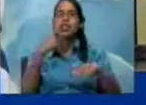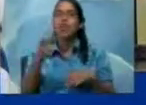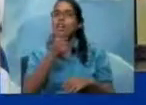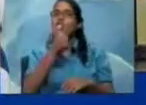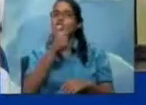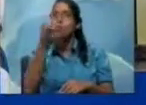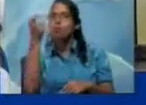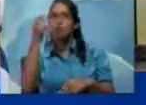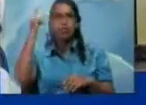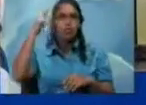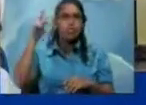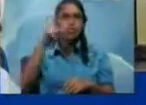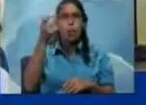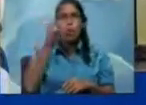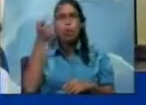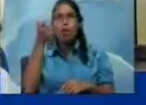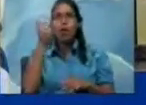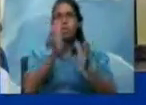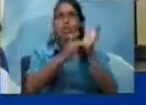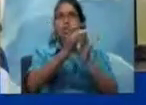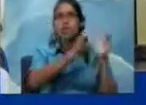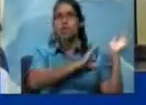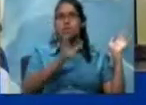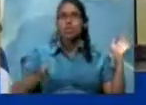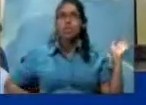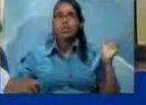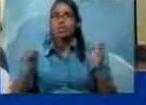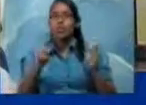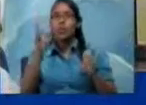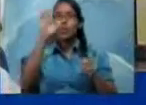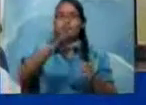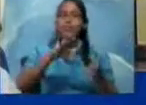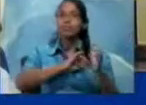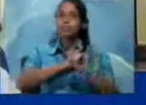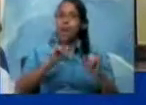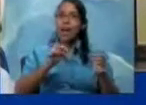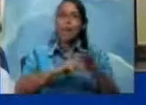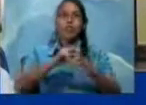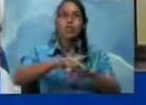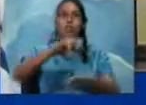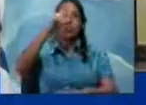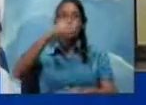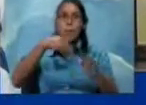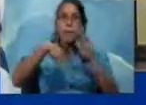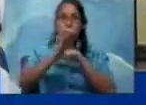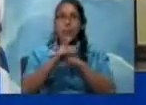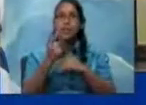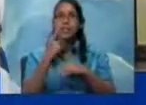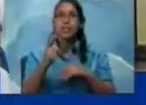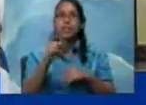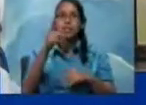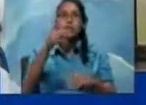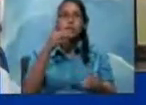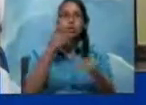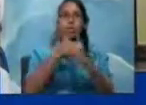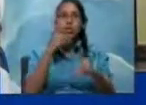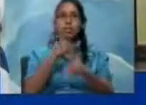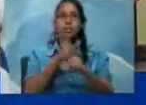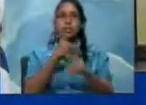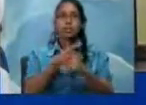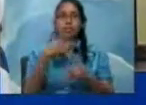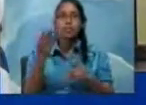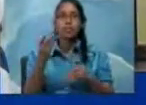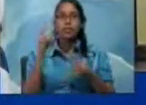sé que ustedes están buscando a Jesús Nazareno no está aquí ha resucitado vayan y Díganle a sus discípulos